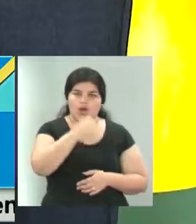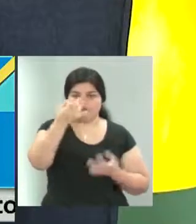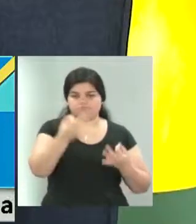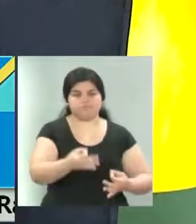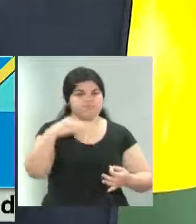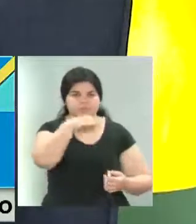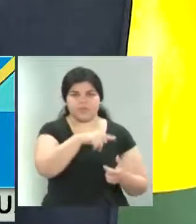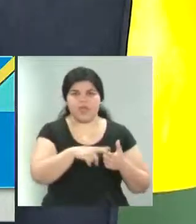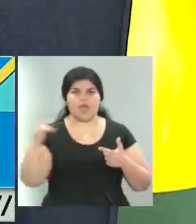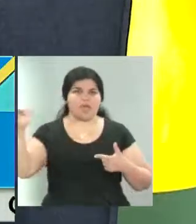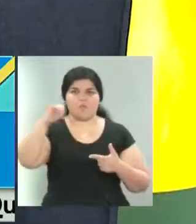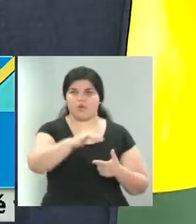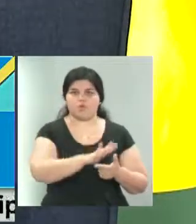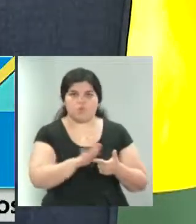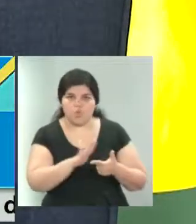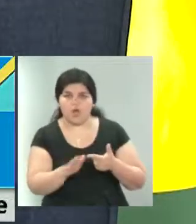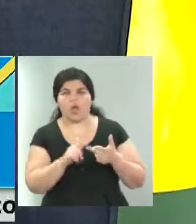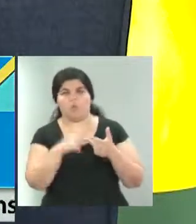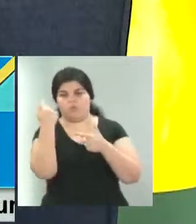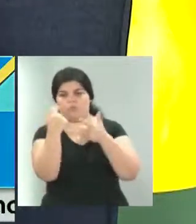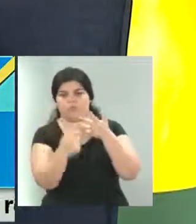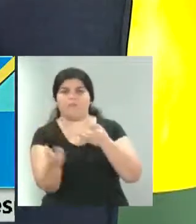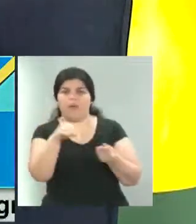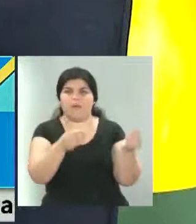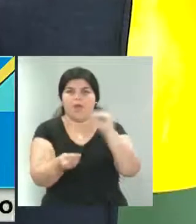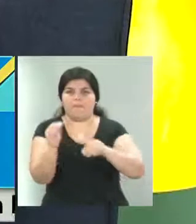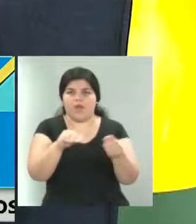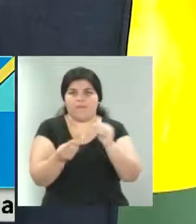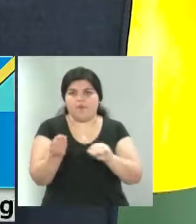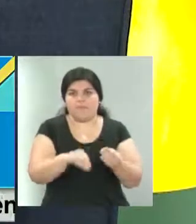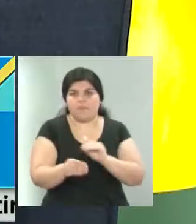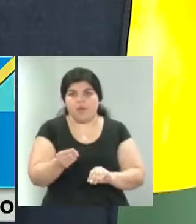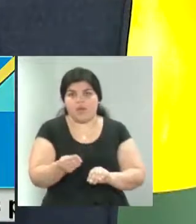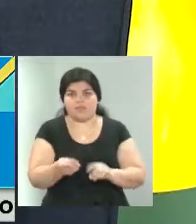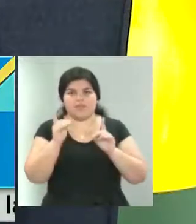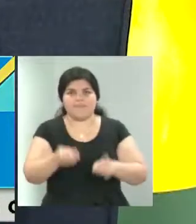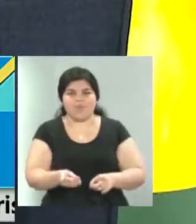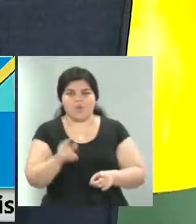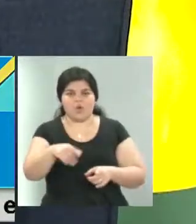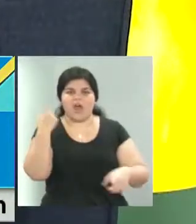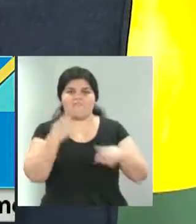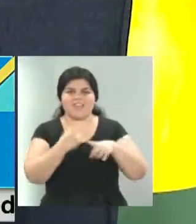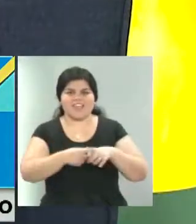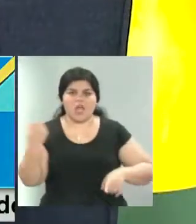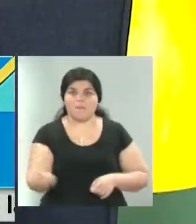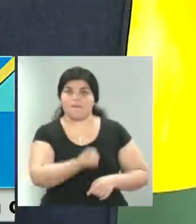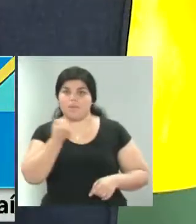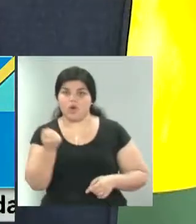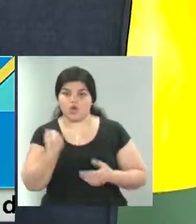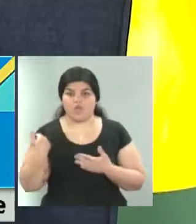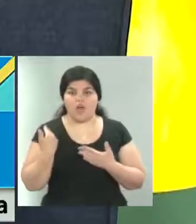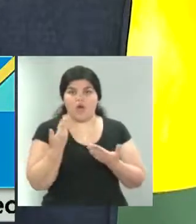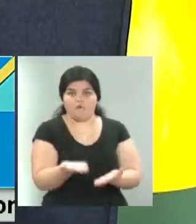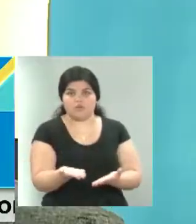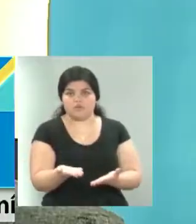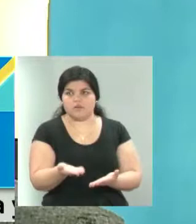el aeropuerto nuevo. Es un combo de cosas que le mete justo un espectáculo muy piola. Uh-huh. Y evidentemente la gente le gusta